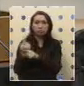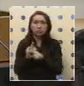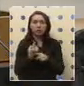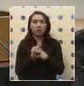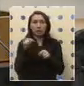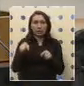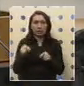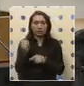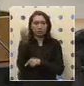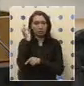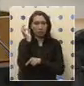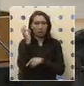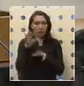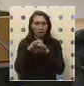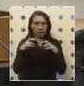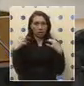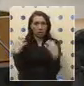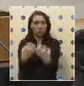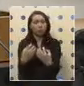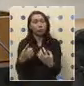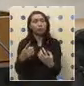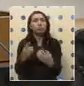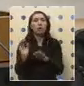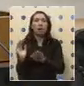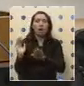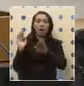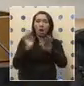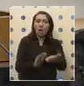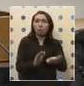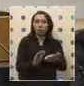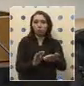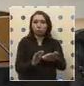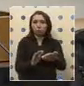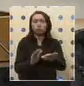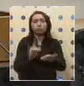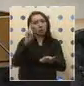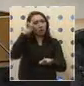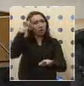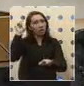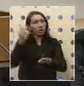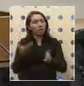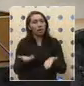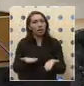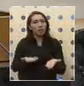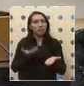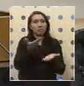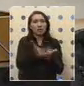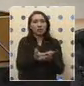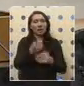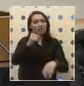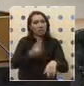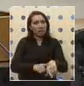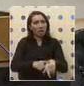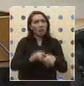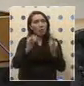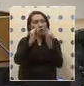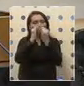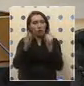esta sesión y hemos respaldado la iniciativa que presentó en tiempo y forma